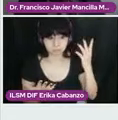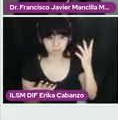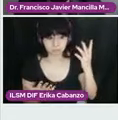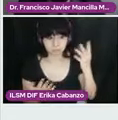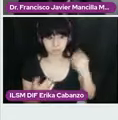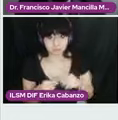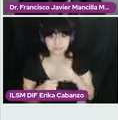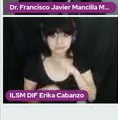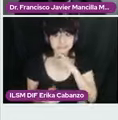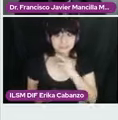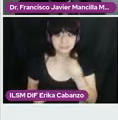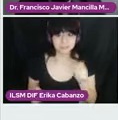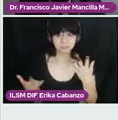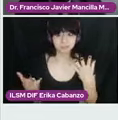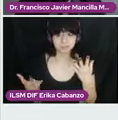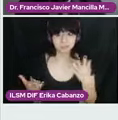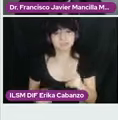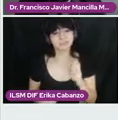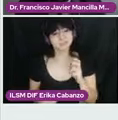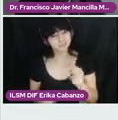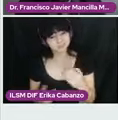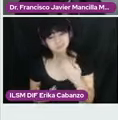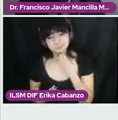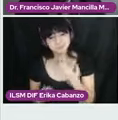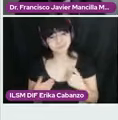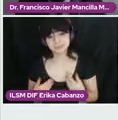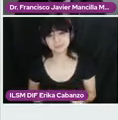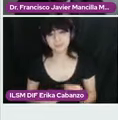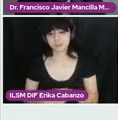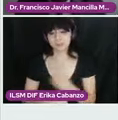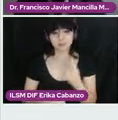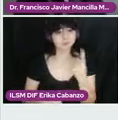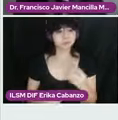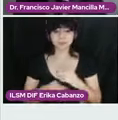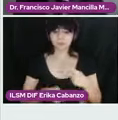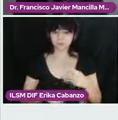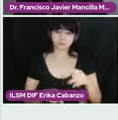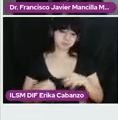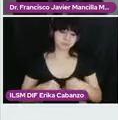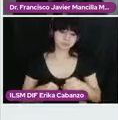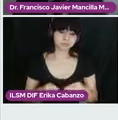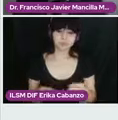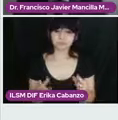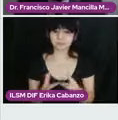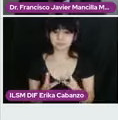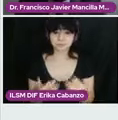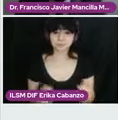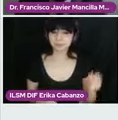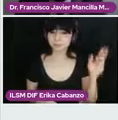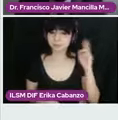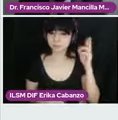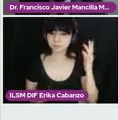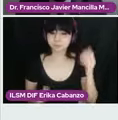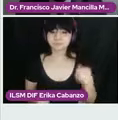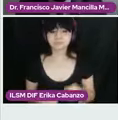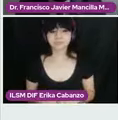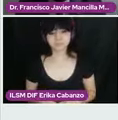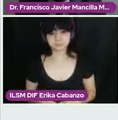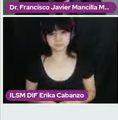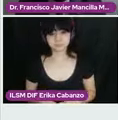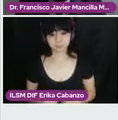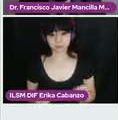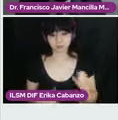no? Entonces, es un oído profesional, es un oído laboral. Entonces, cuando tienen un